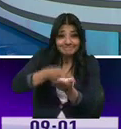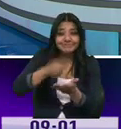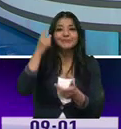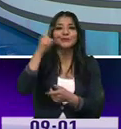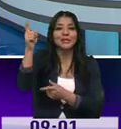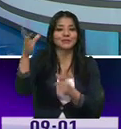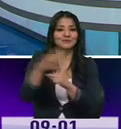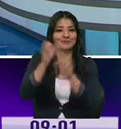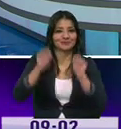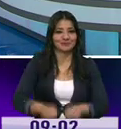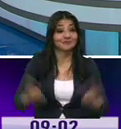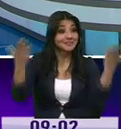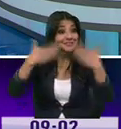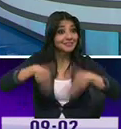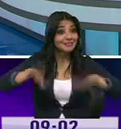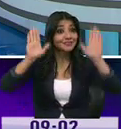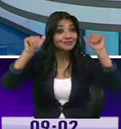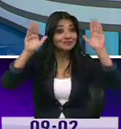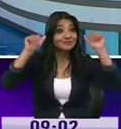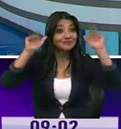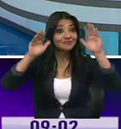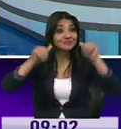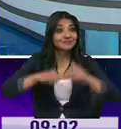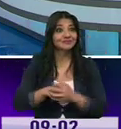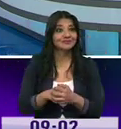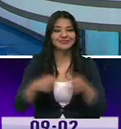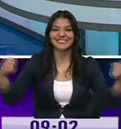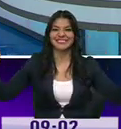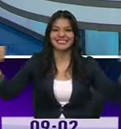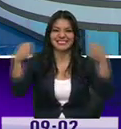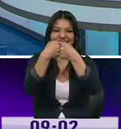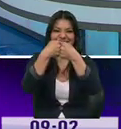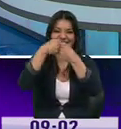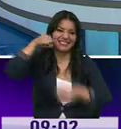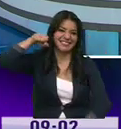Nos vamos, ve, así. Ahora sí somos superhéroes todos. Ahí estamos. Héroes. Abrazo.